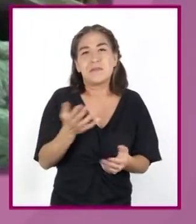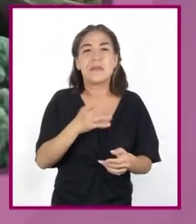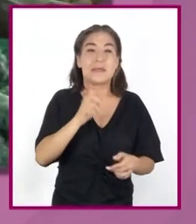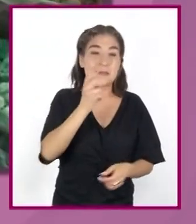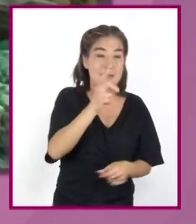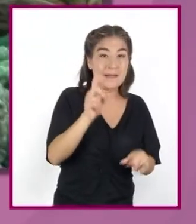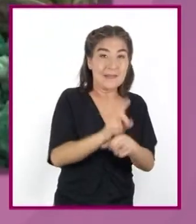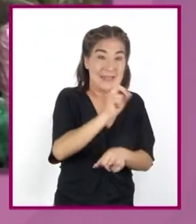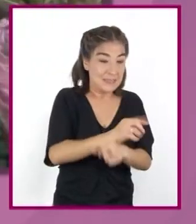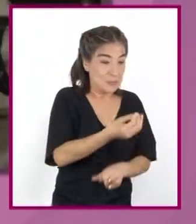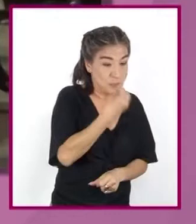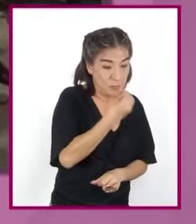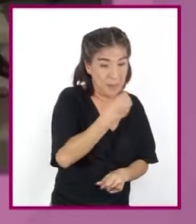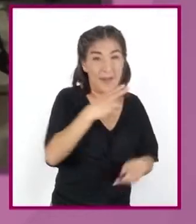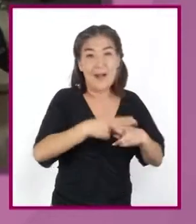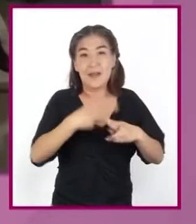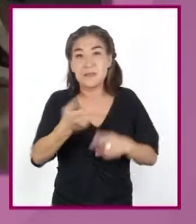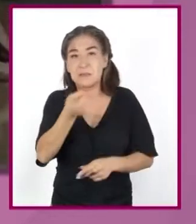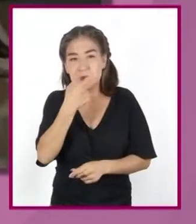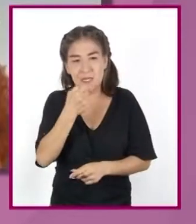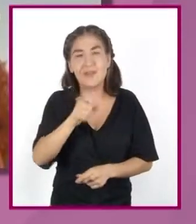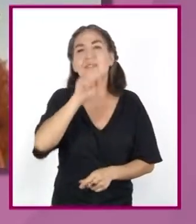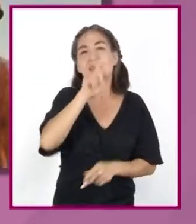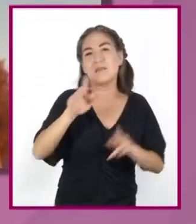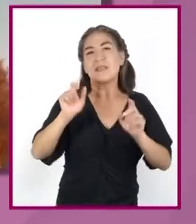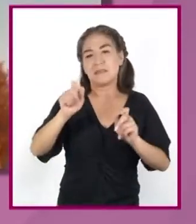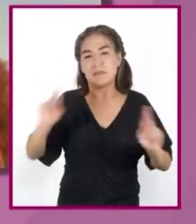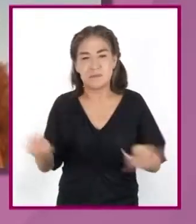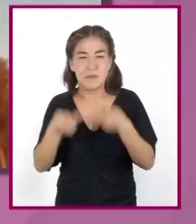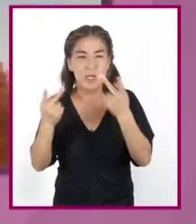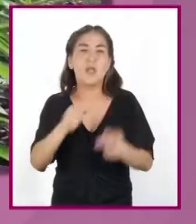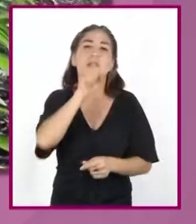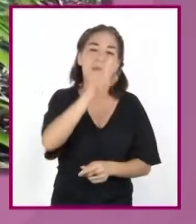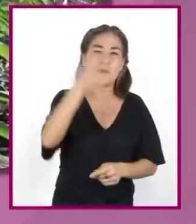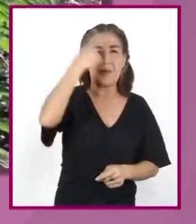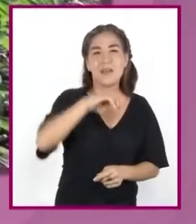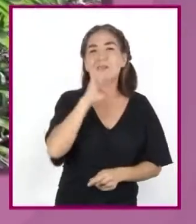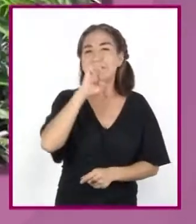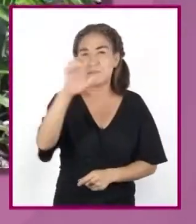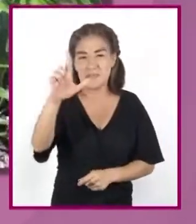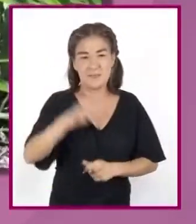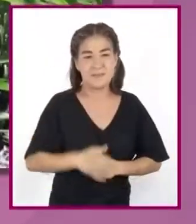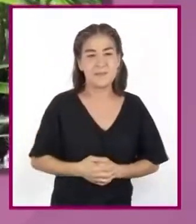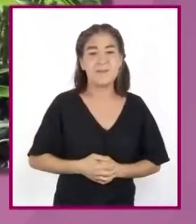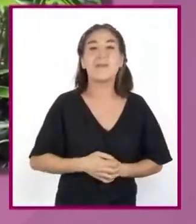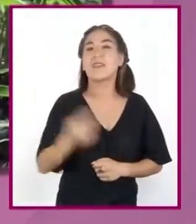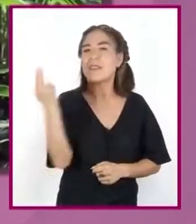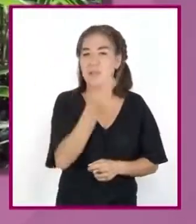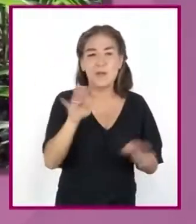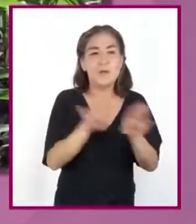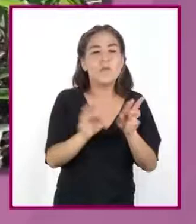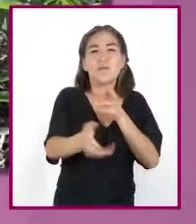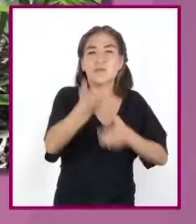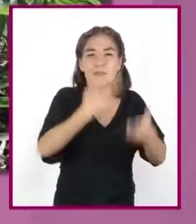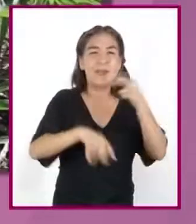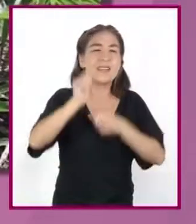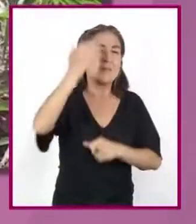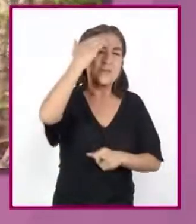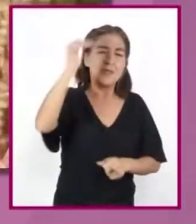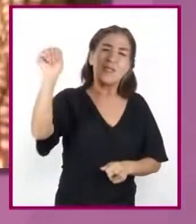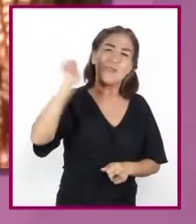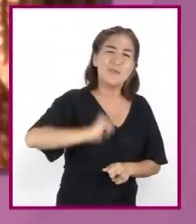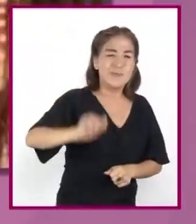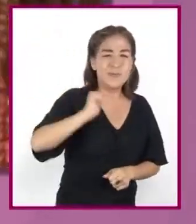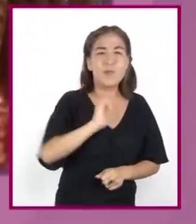el alimenticio y medicinal hasta el ornamental y espiritual. Es importante rescatar el conocimiento tradicional